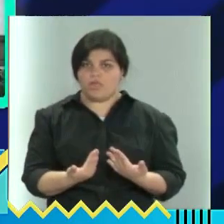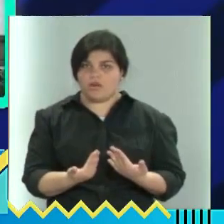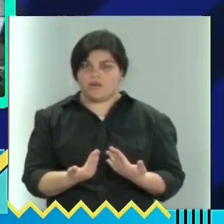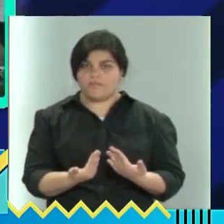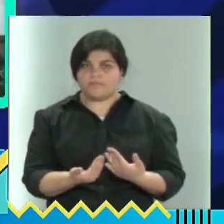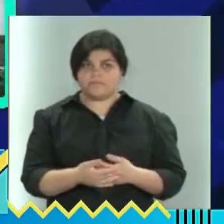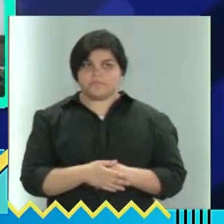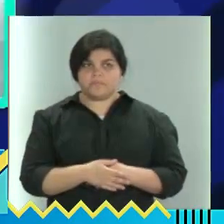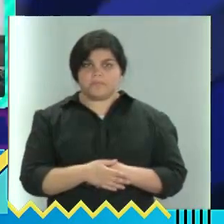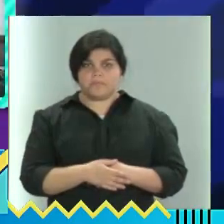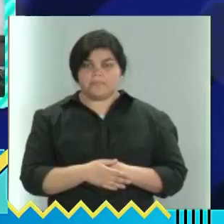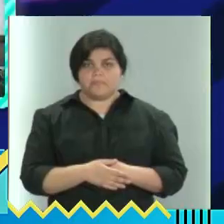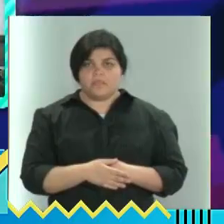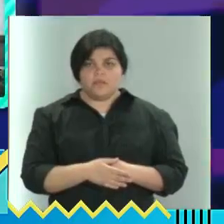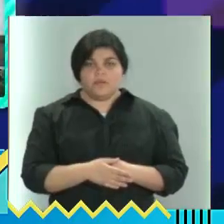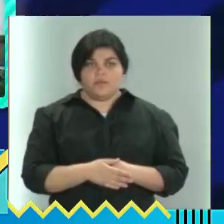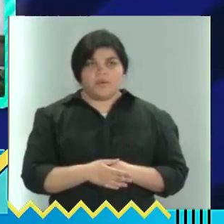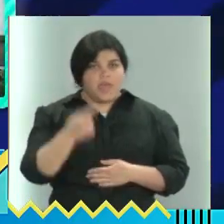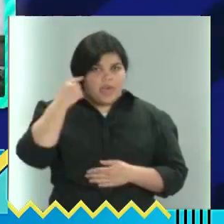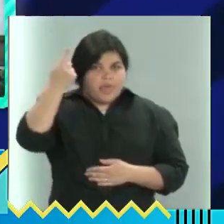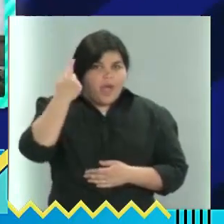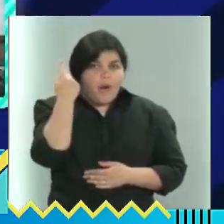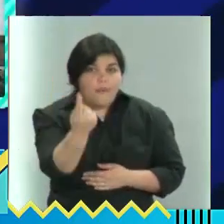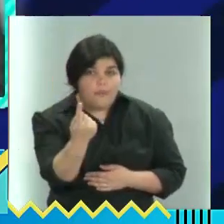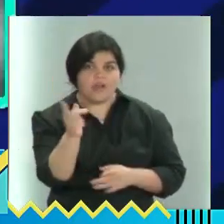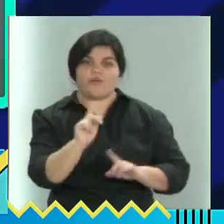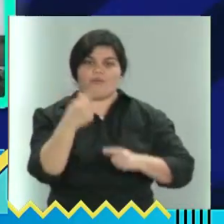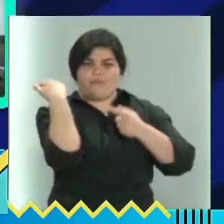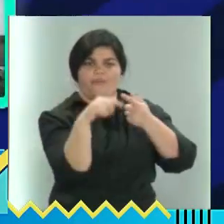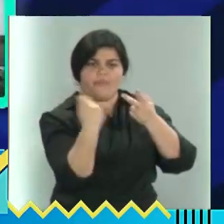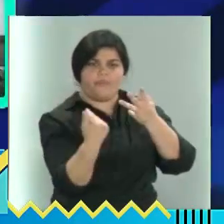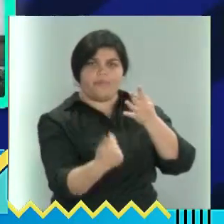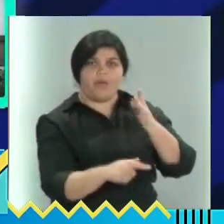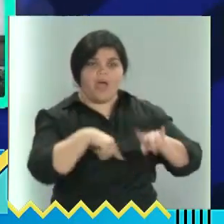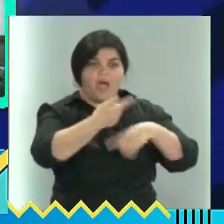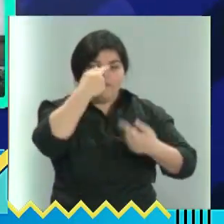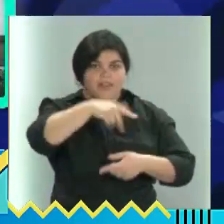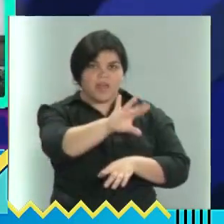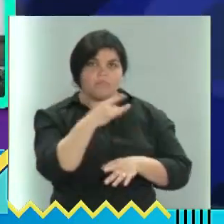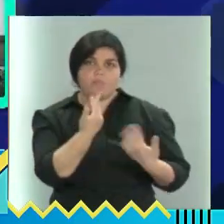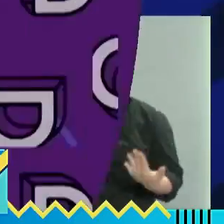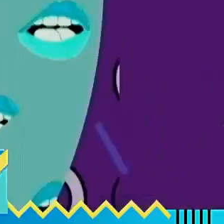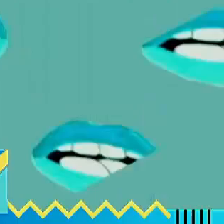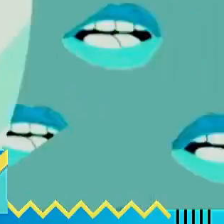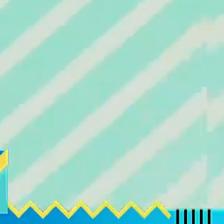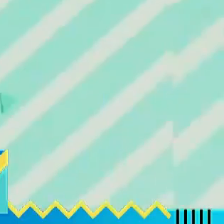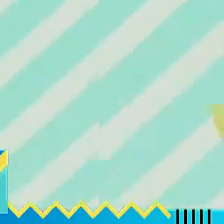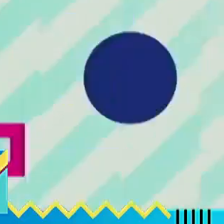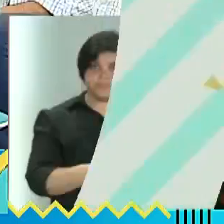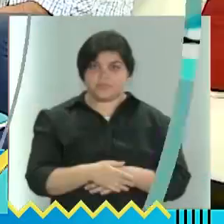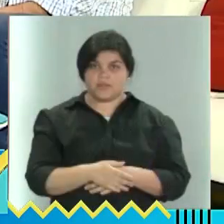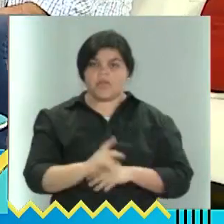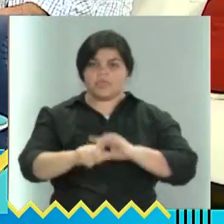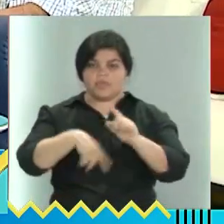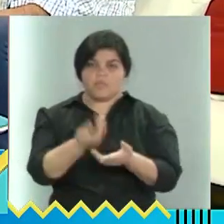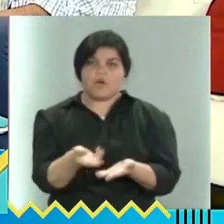no solamente una idea, sino muchas ideas que nos lleven a un mejor resultado. Está bueno. Vamos a volver sobre eso